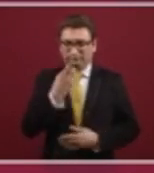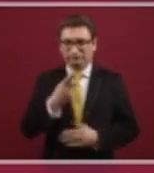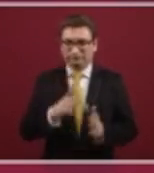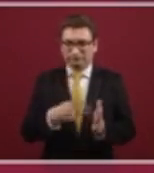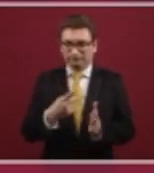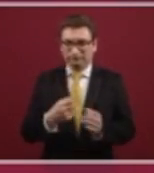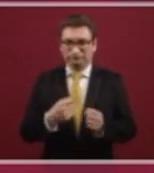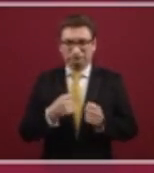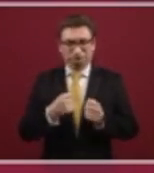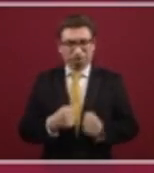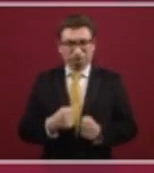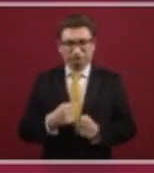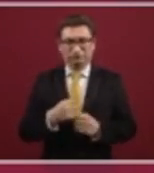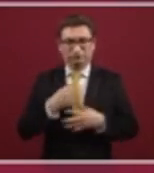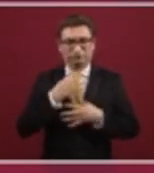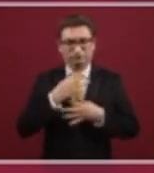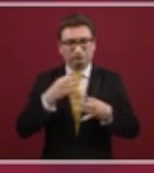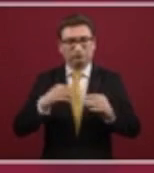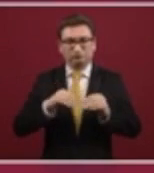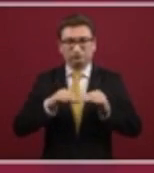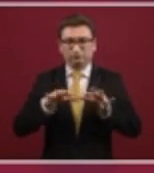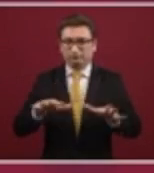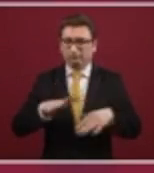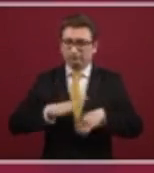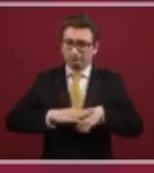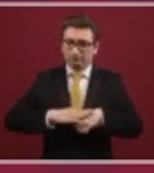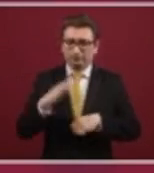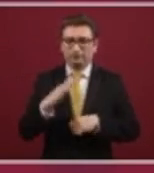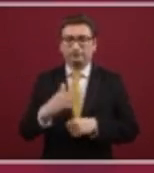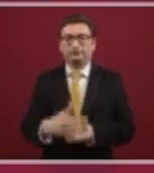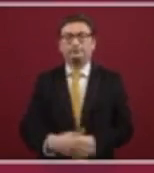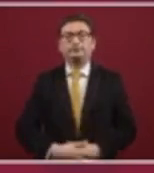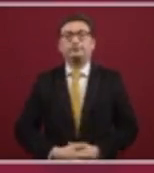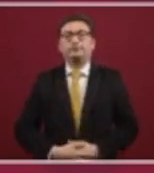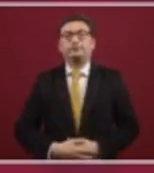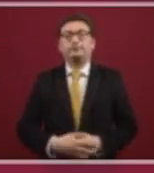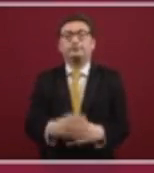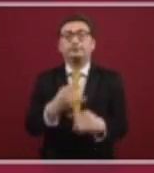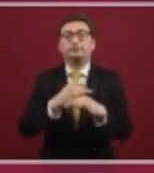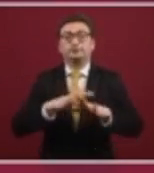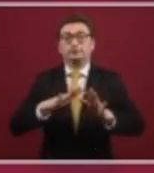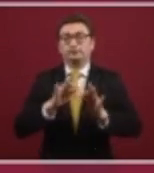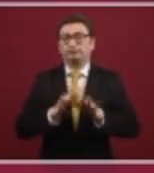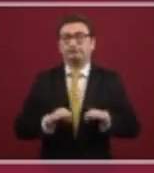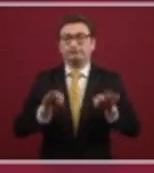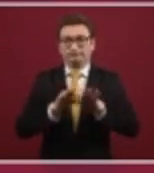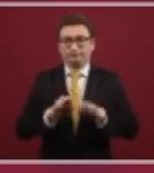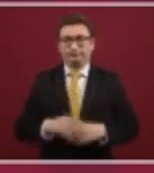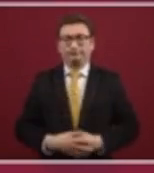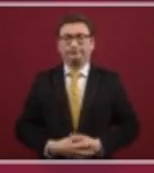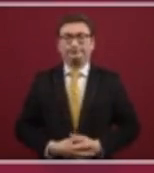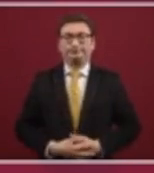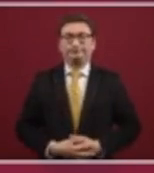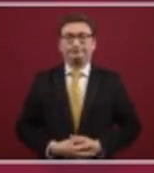queremos divulgar más porque la consideramos importante.